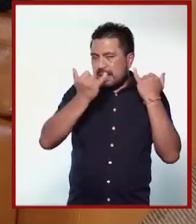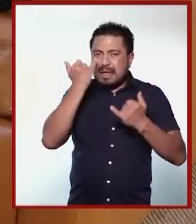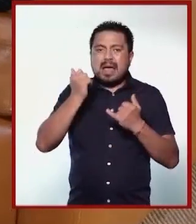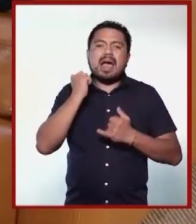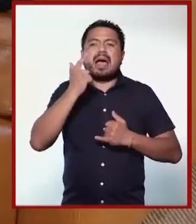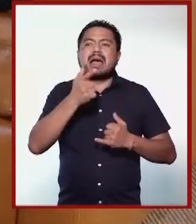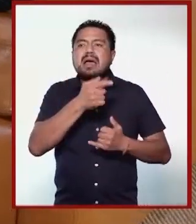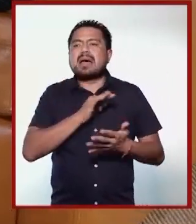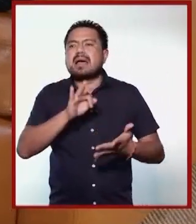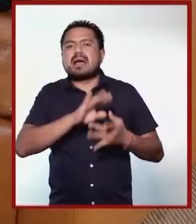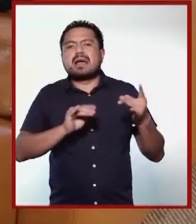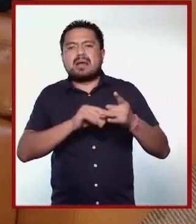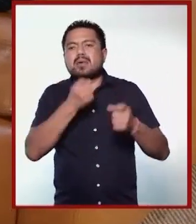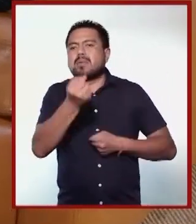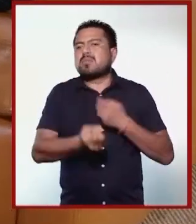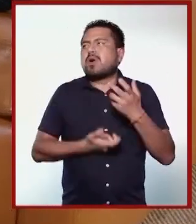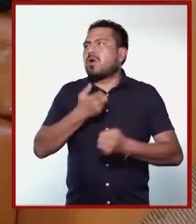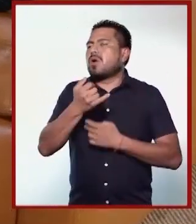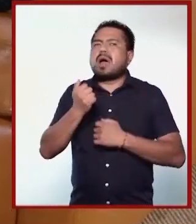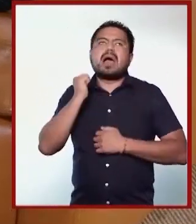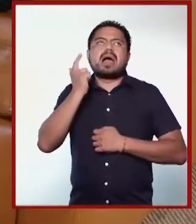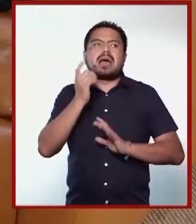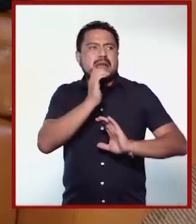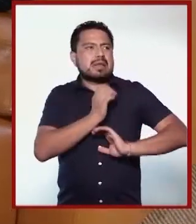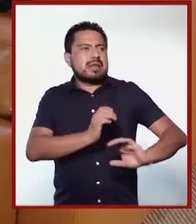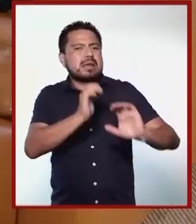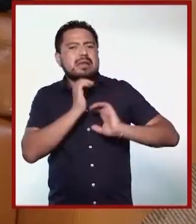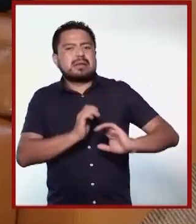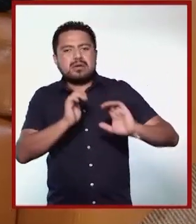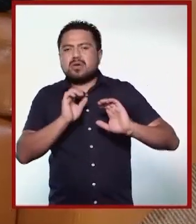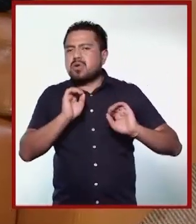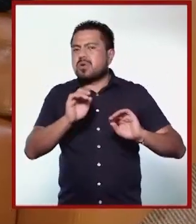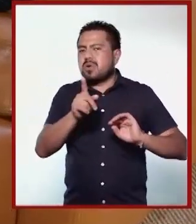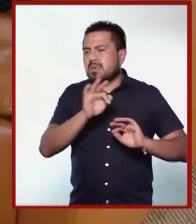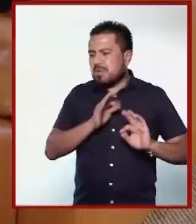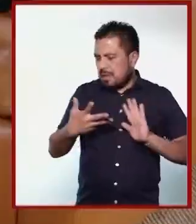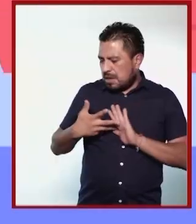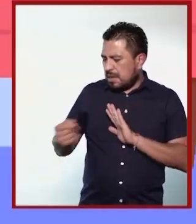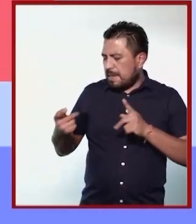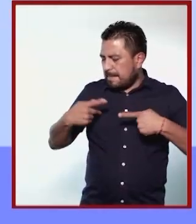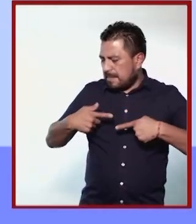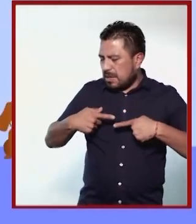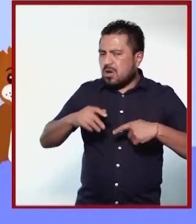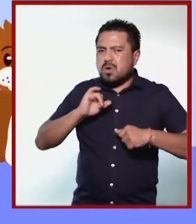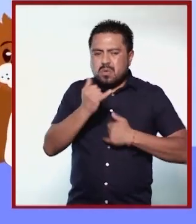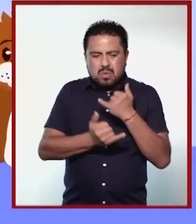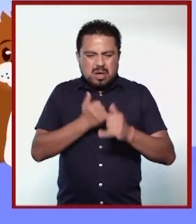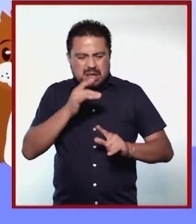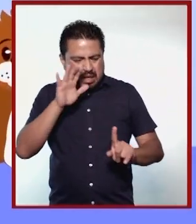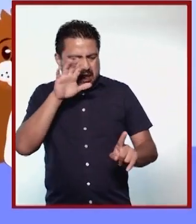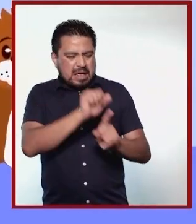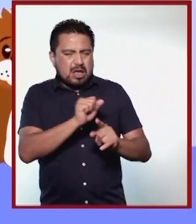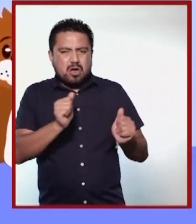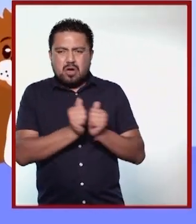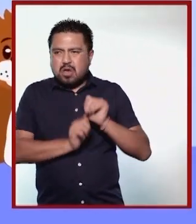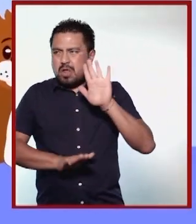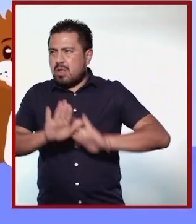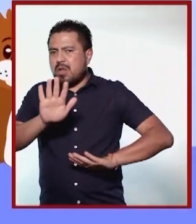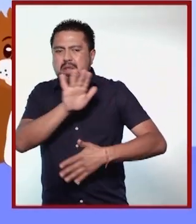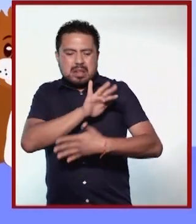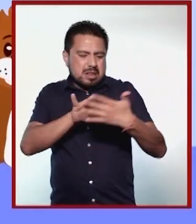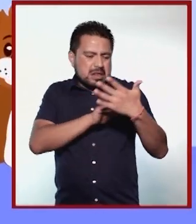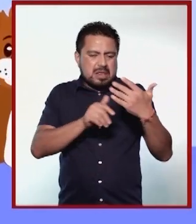te recita un poema, o alguien canta una canción, o te pones a imitar personas, o juegas adivínalo con mímica, o lees un